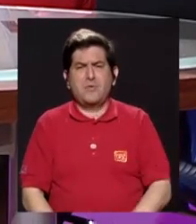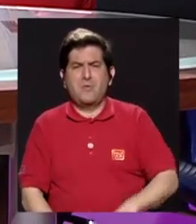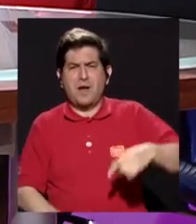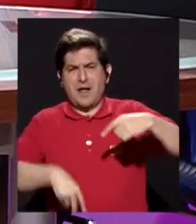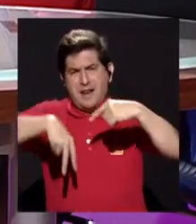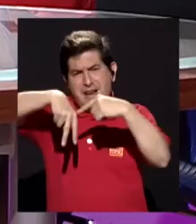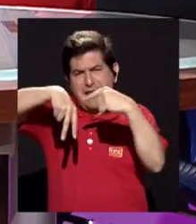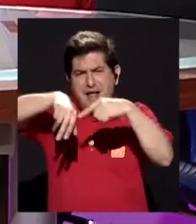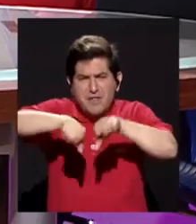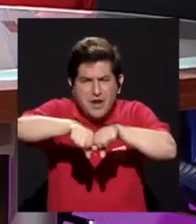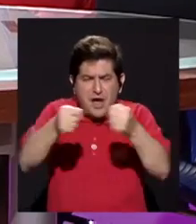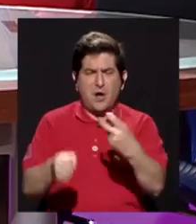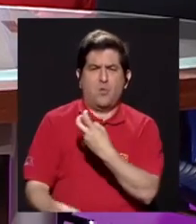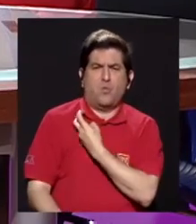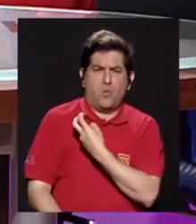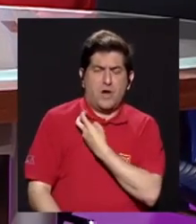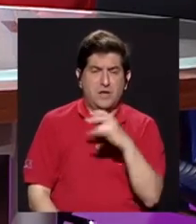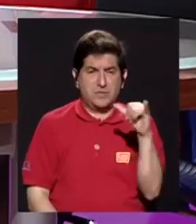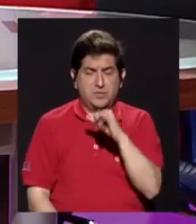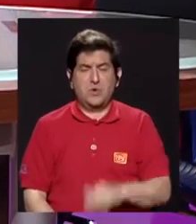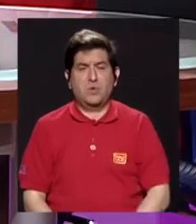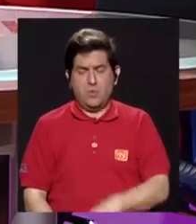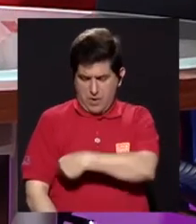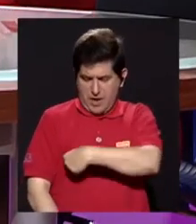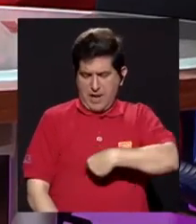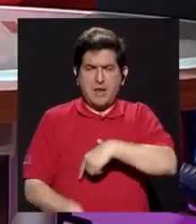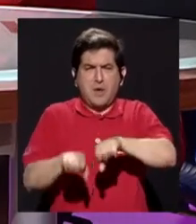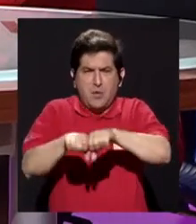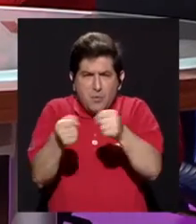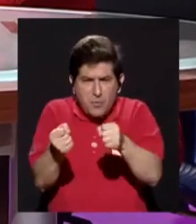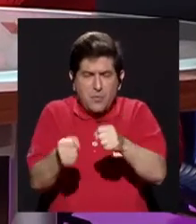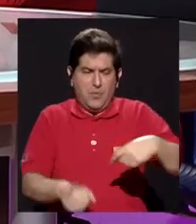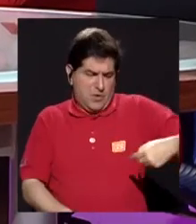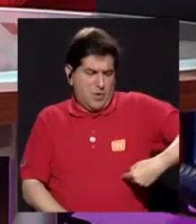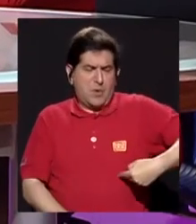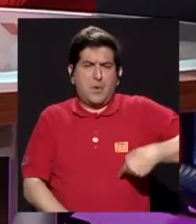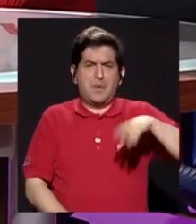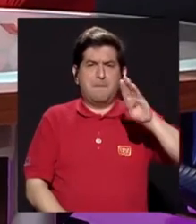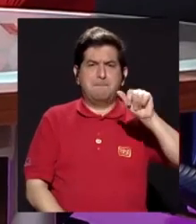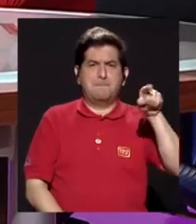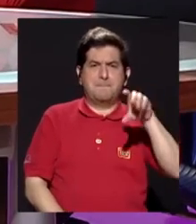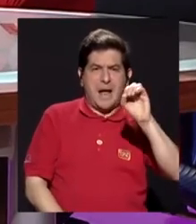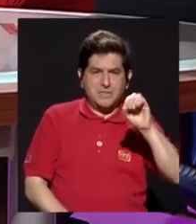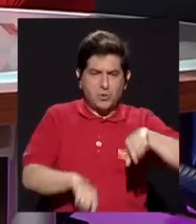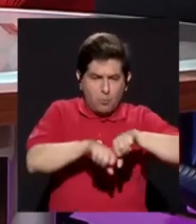cadera, me fracturé el hígado, se me reventó el vaso.